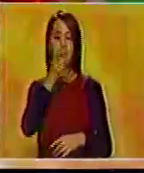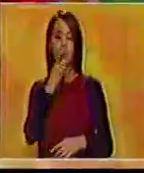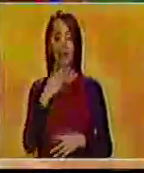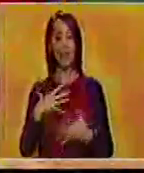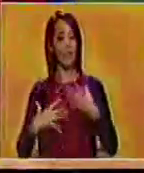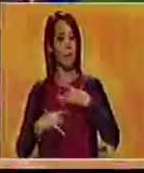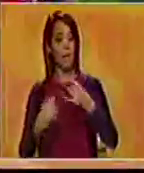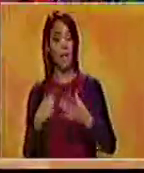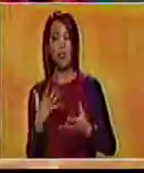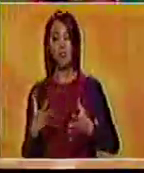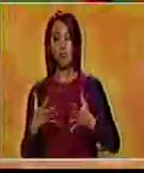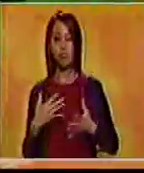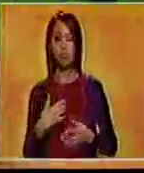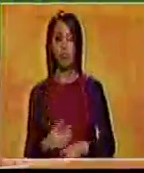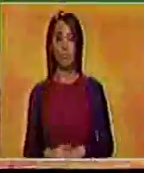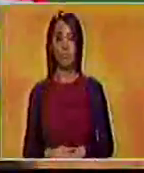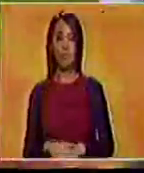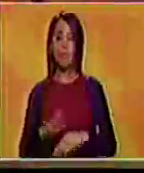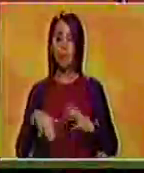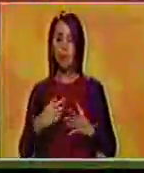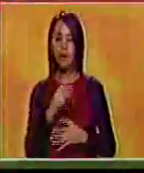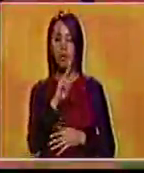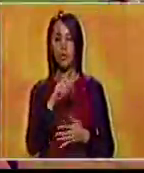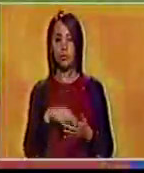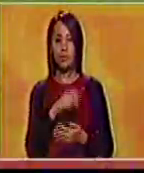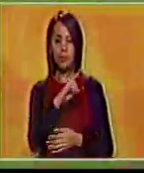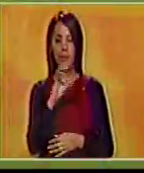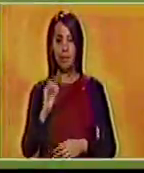en albergar el torneo después de 2020.